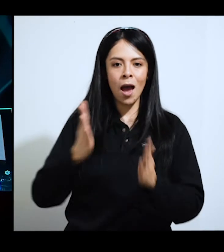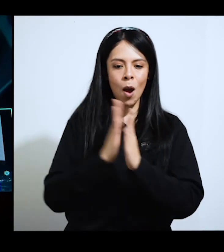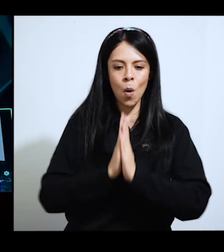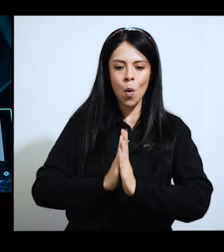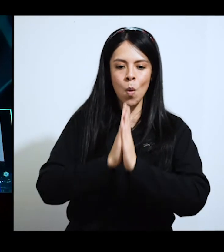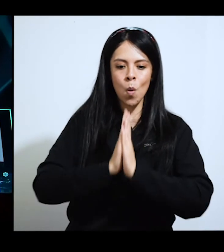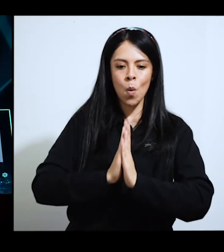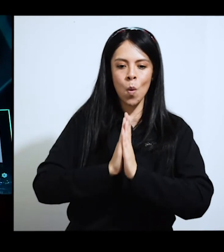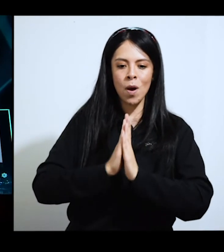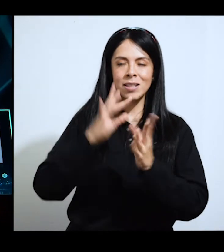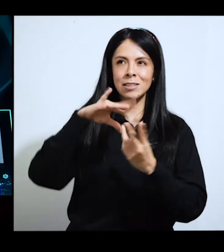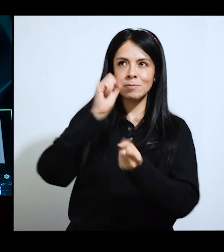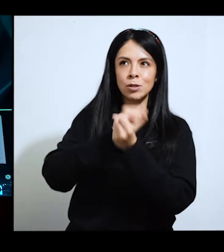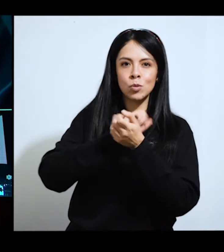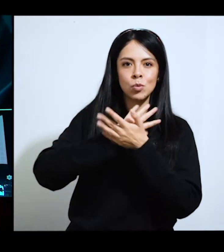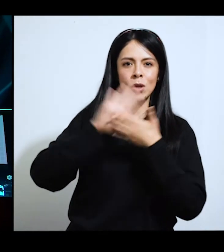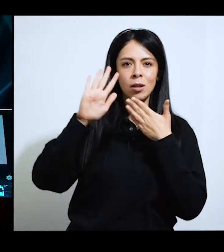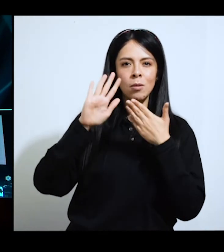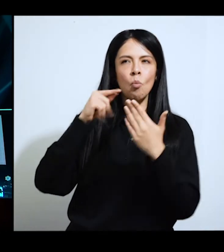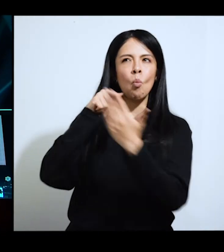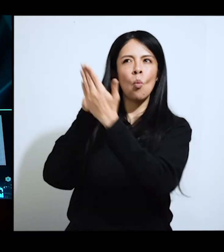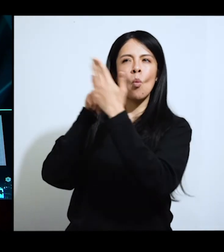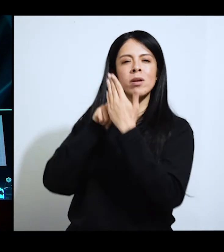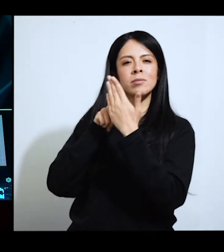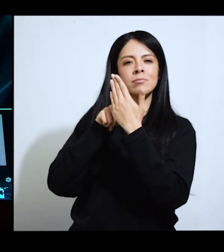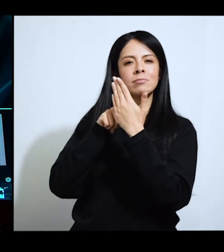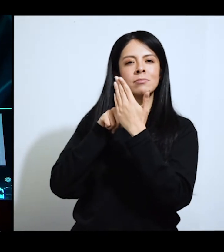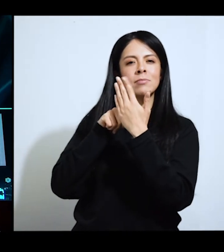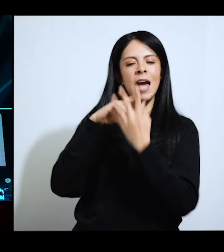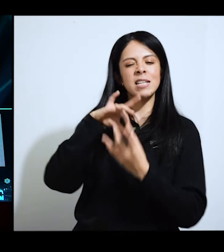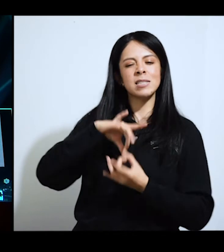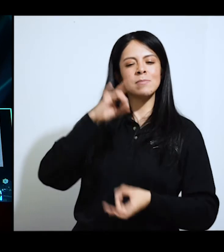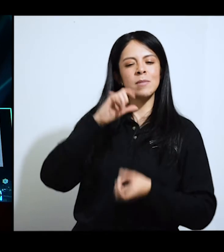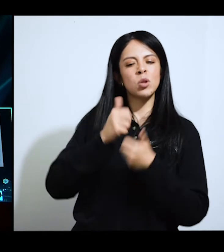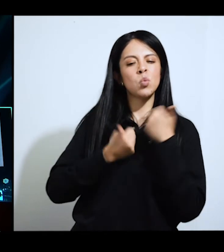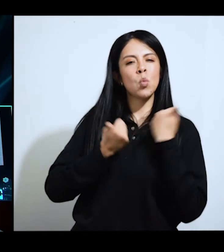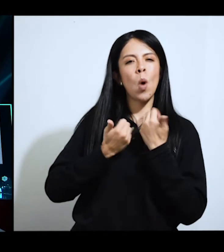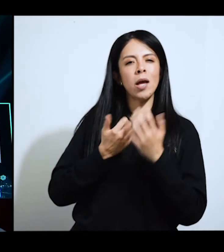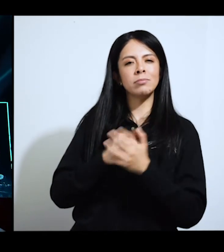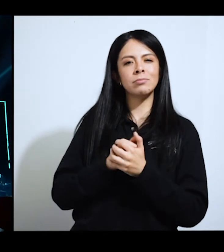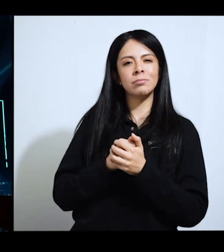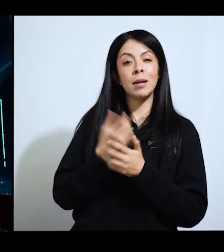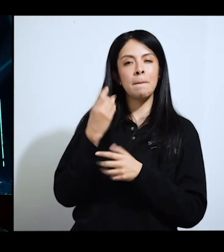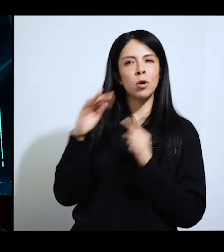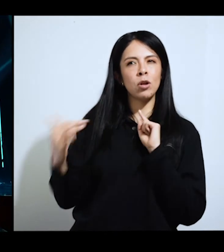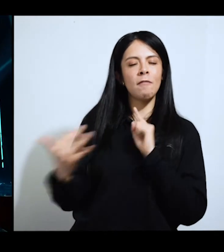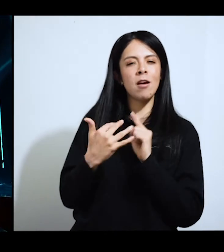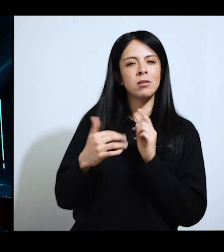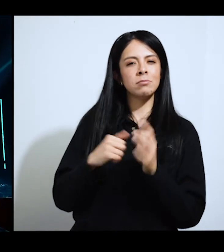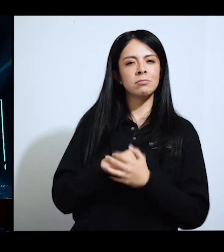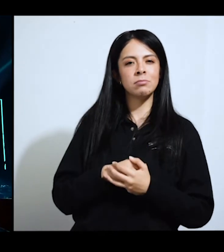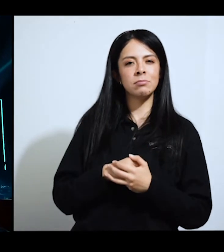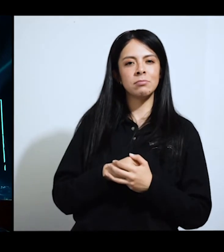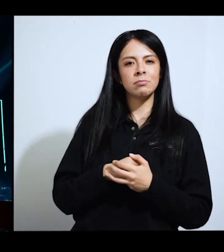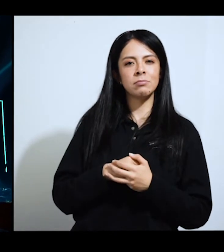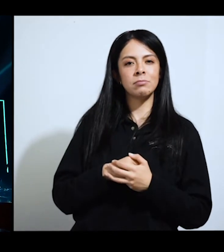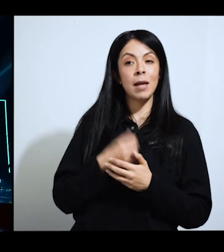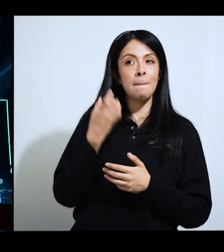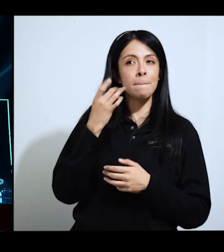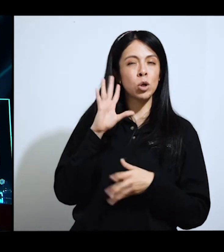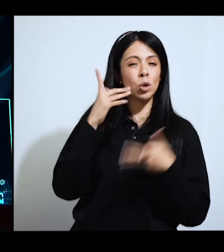les muestre qué espíritu puede estar afectándome. Puede ser la ansiedad, la